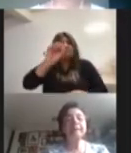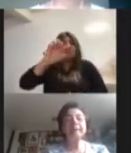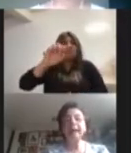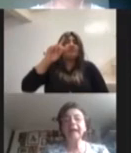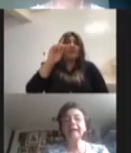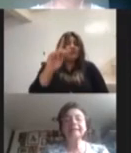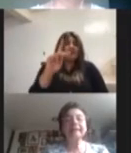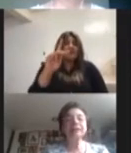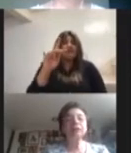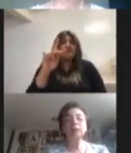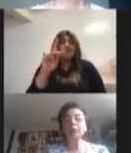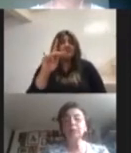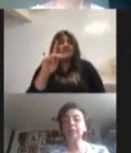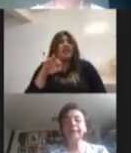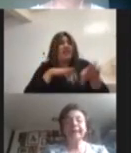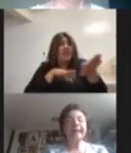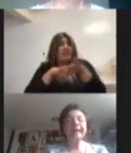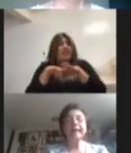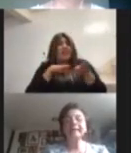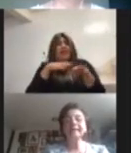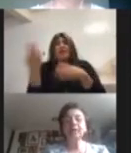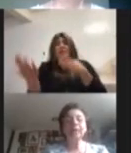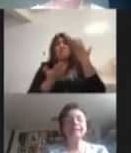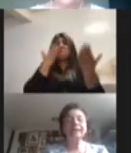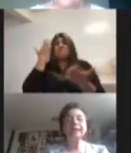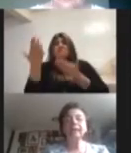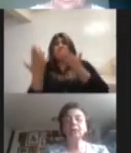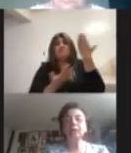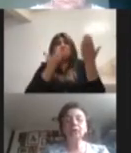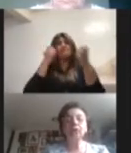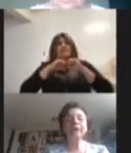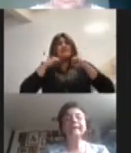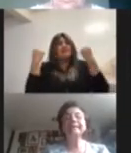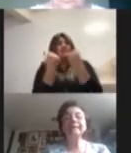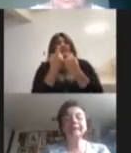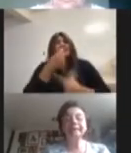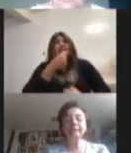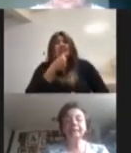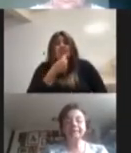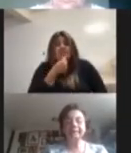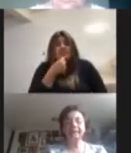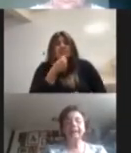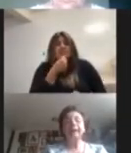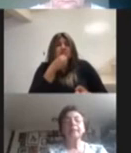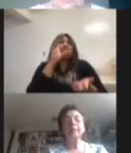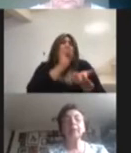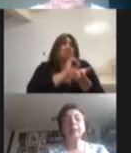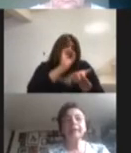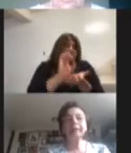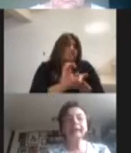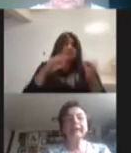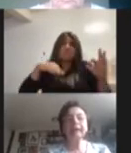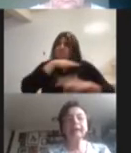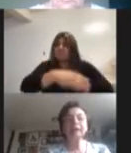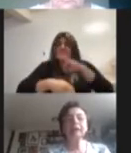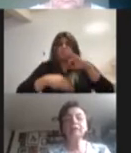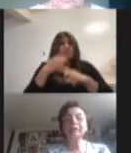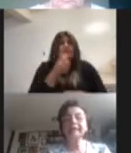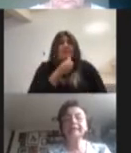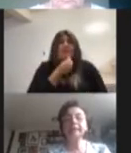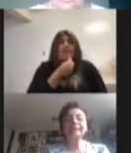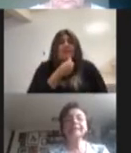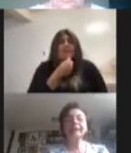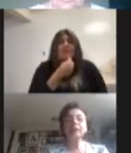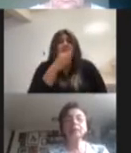la dinámica es el estudio en las aulas de niños con y sin discapacidad. Me voy a referir a los niños